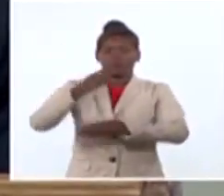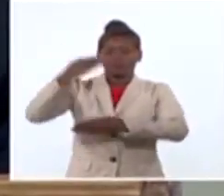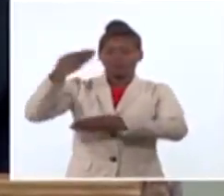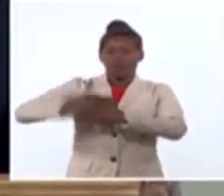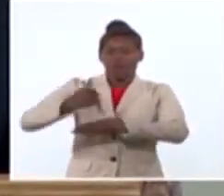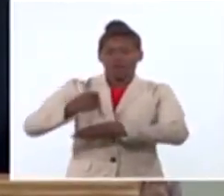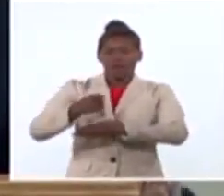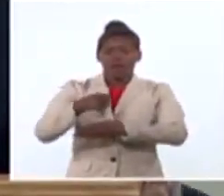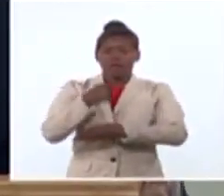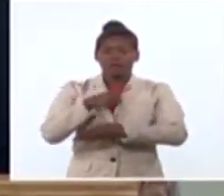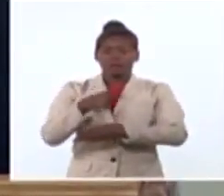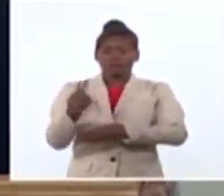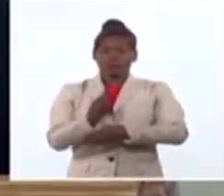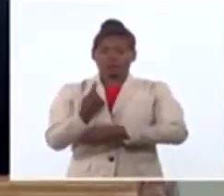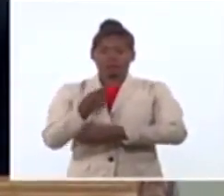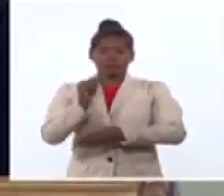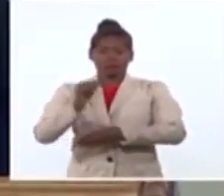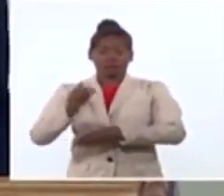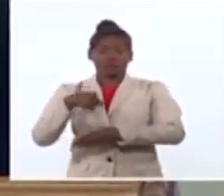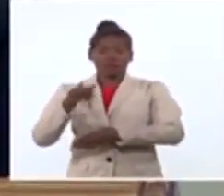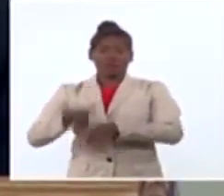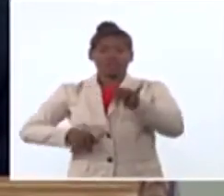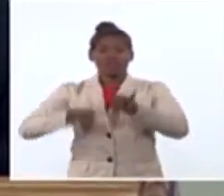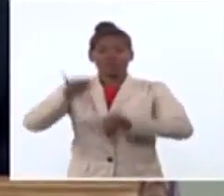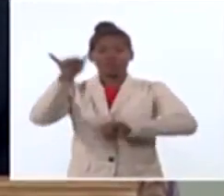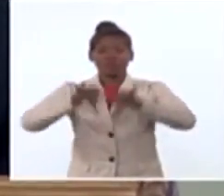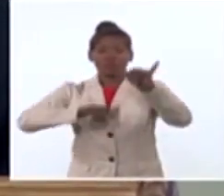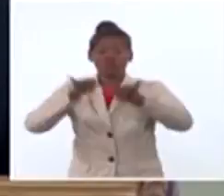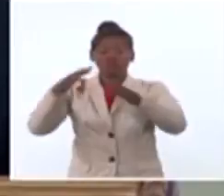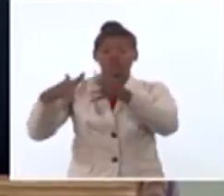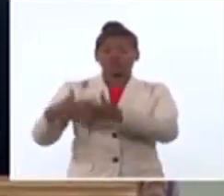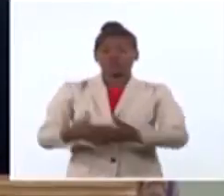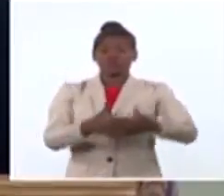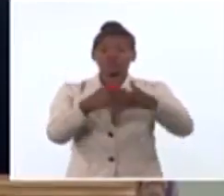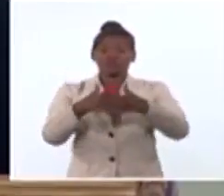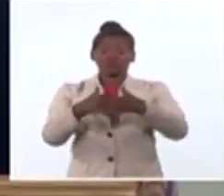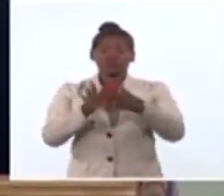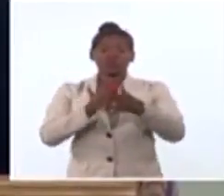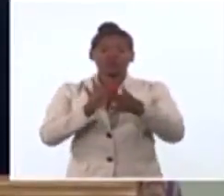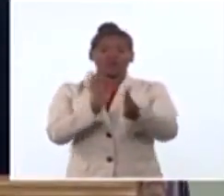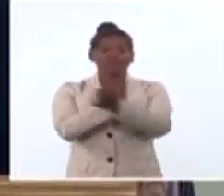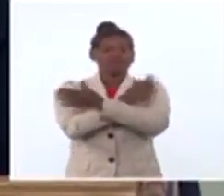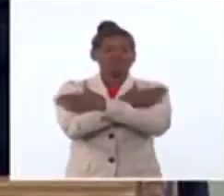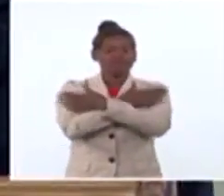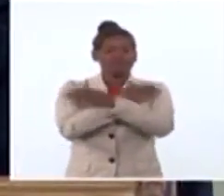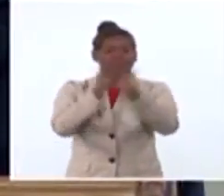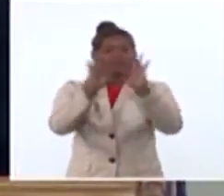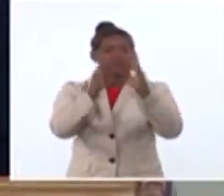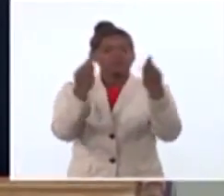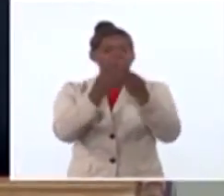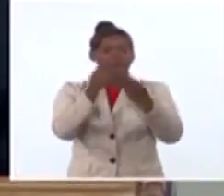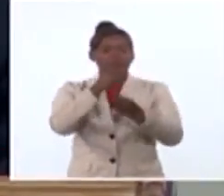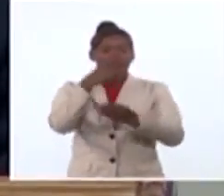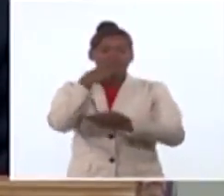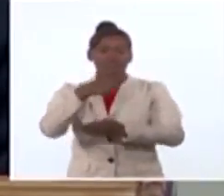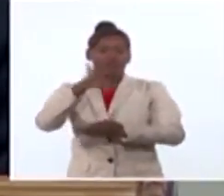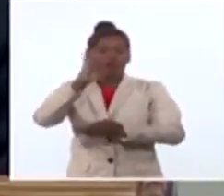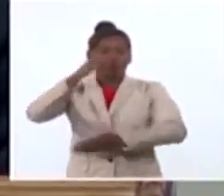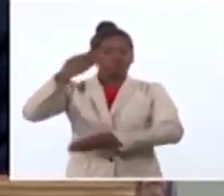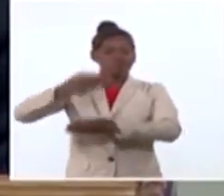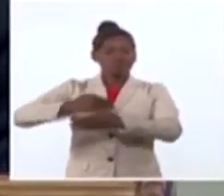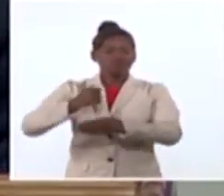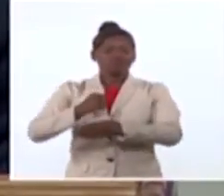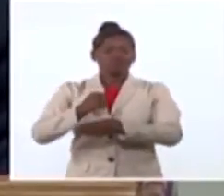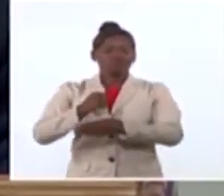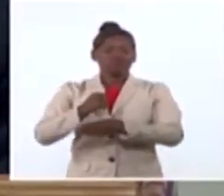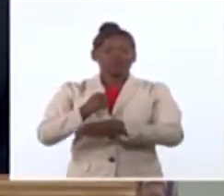familiares, impiden el otorgamiento de visado, lo mismo para visas